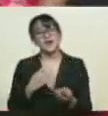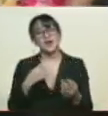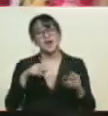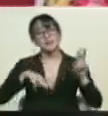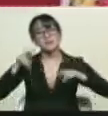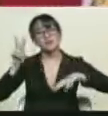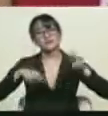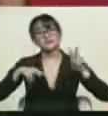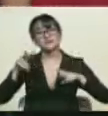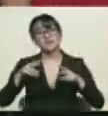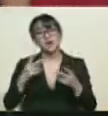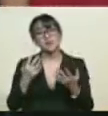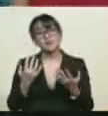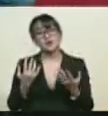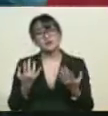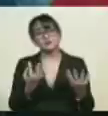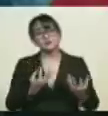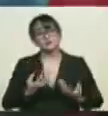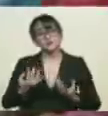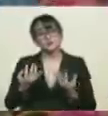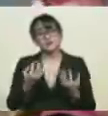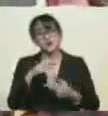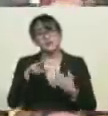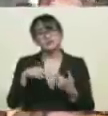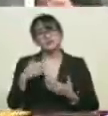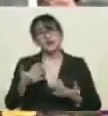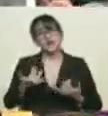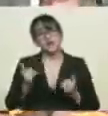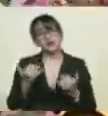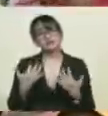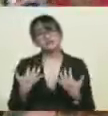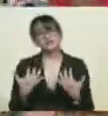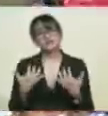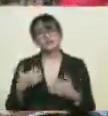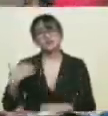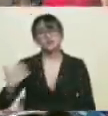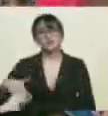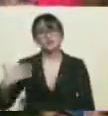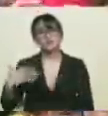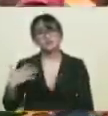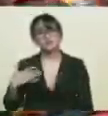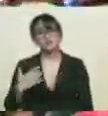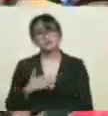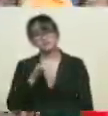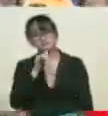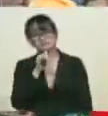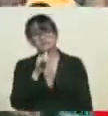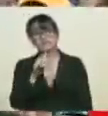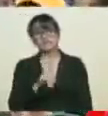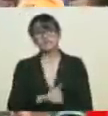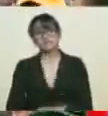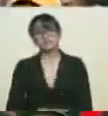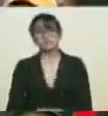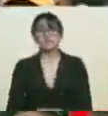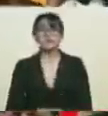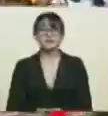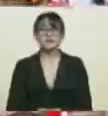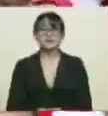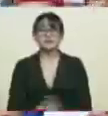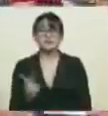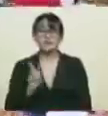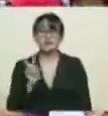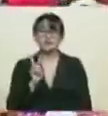Hay mucho fervor revolucionario. Y anuncié que Venezuela ha